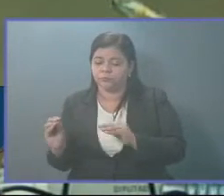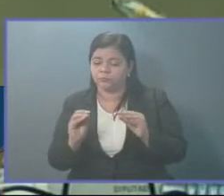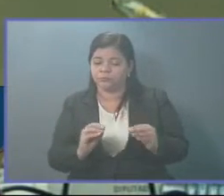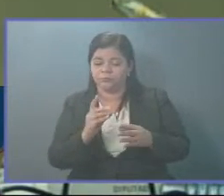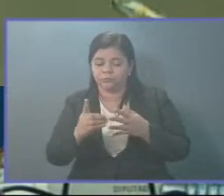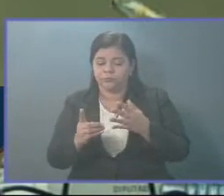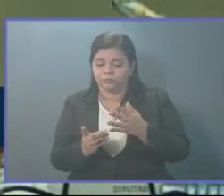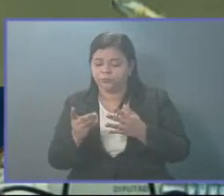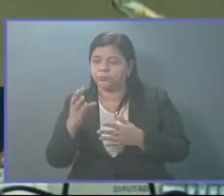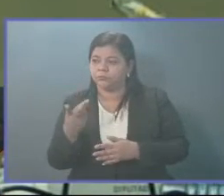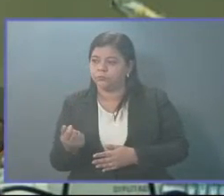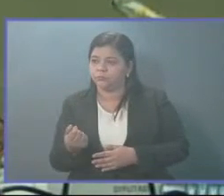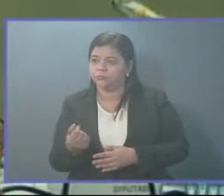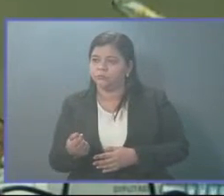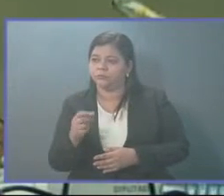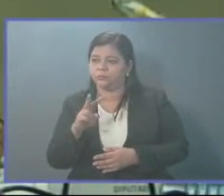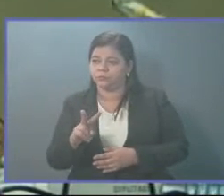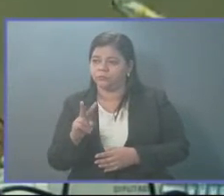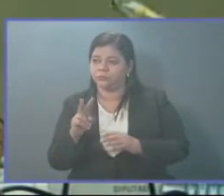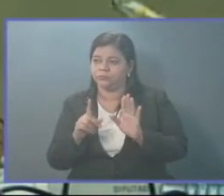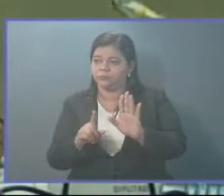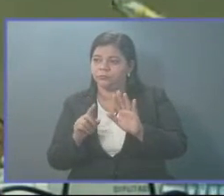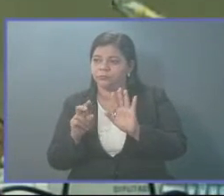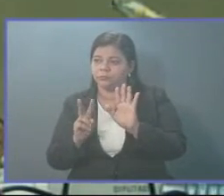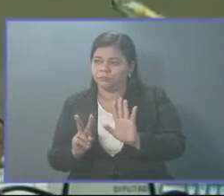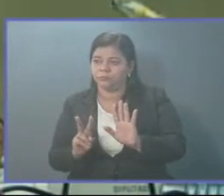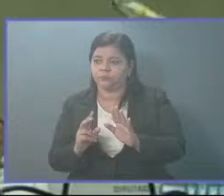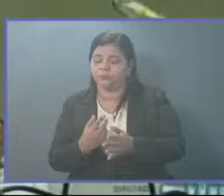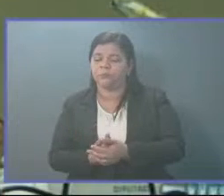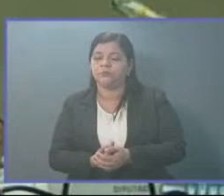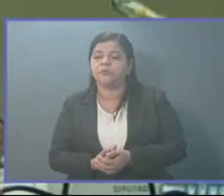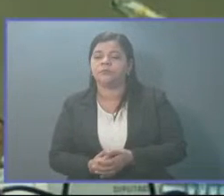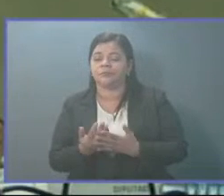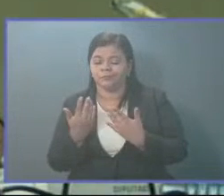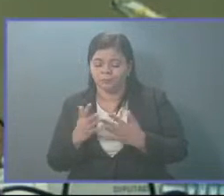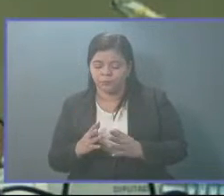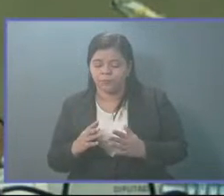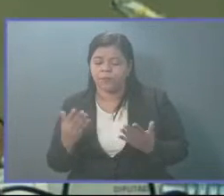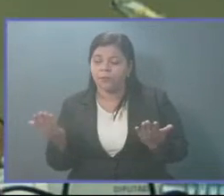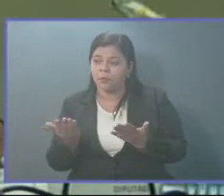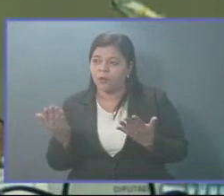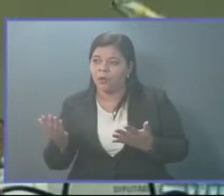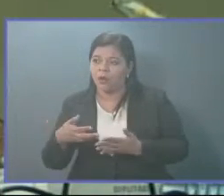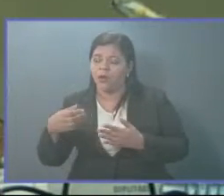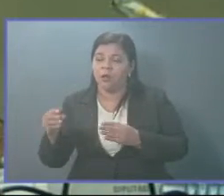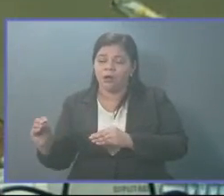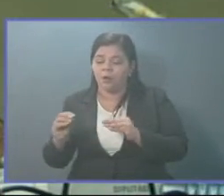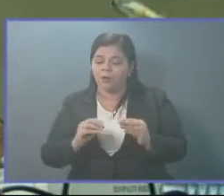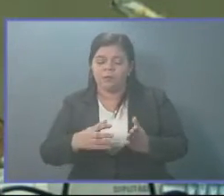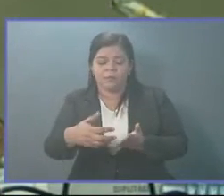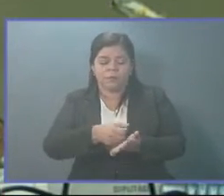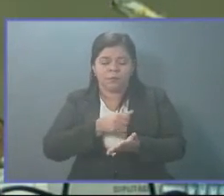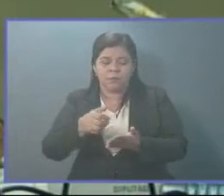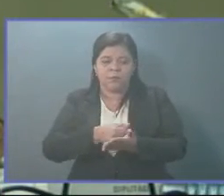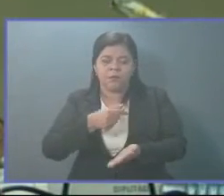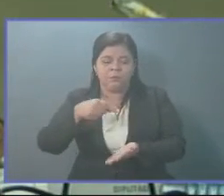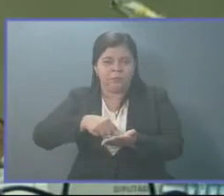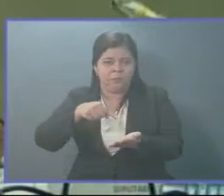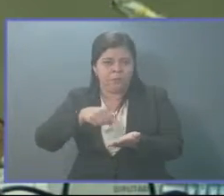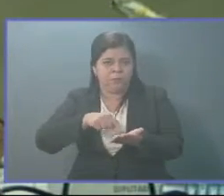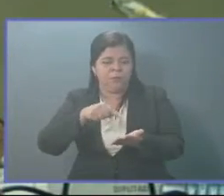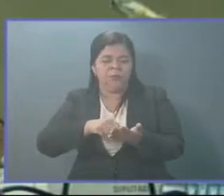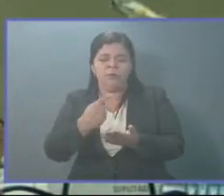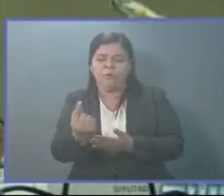decreto legislativo número 267, al ejecutar los descuentos por deudas contraídas por